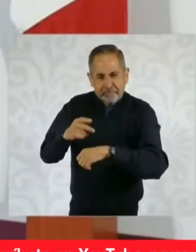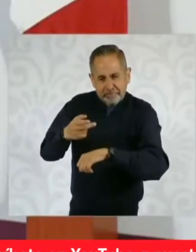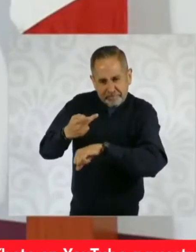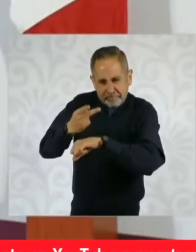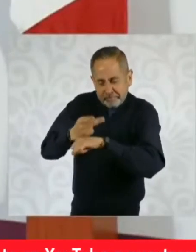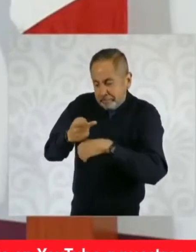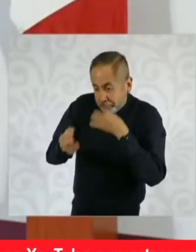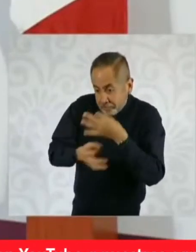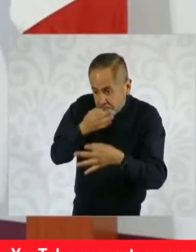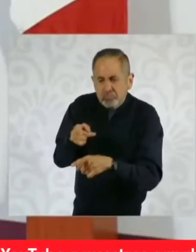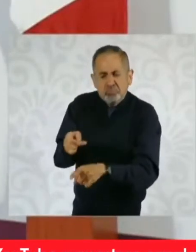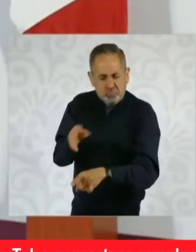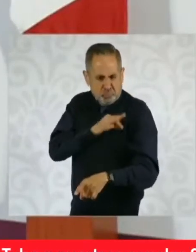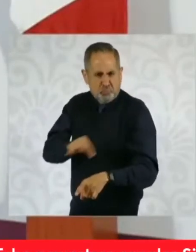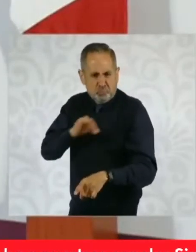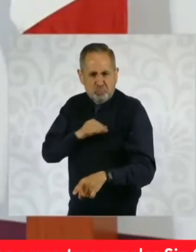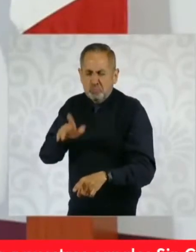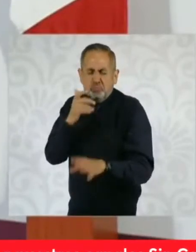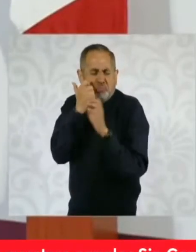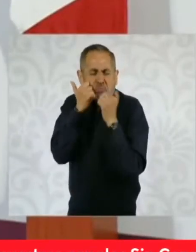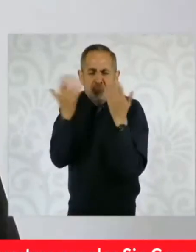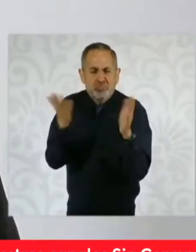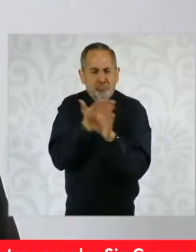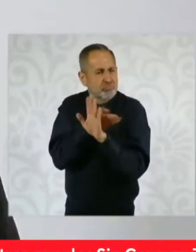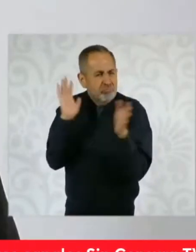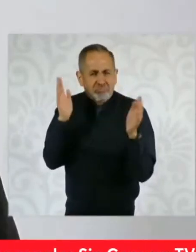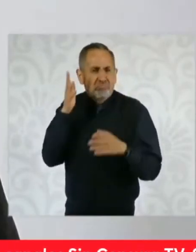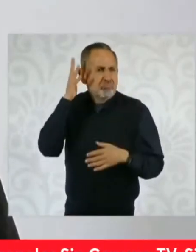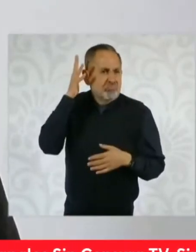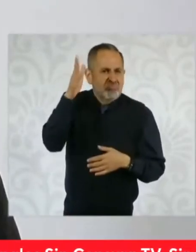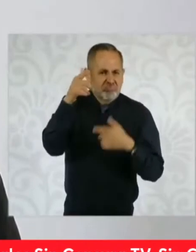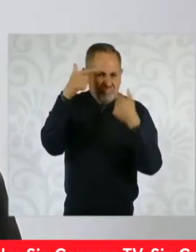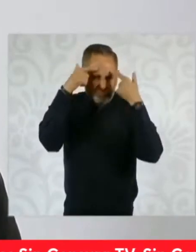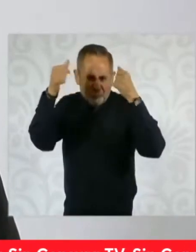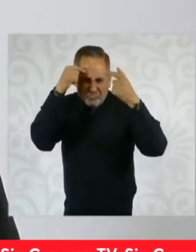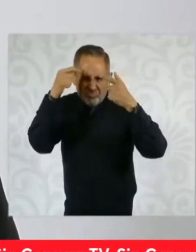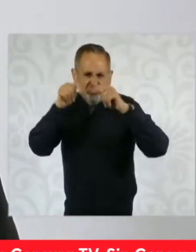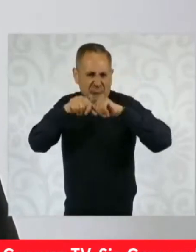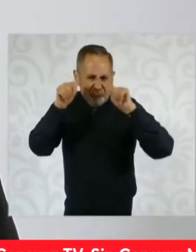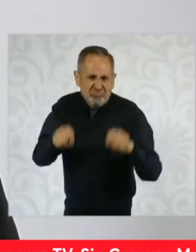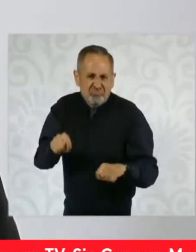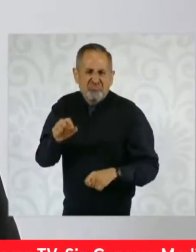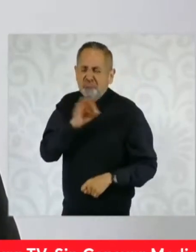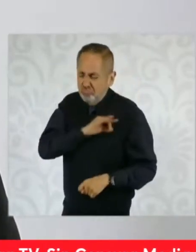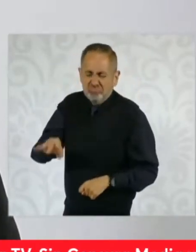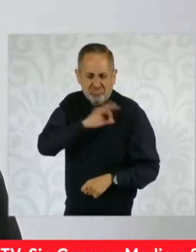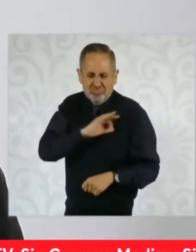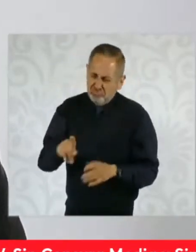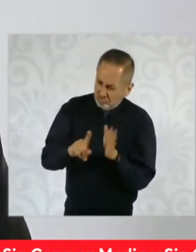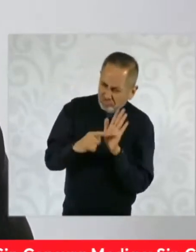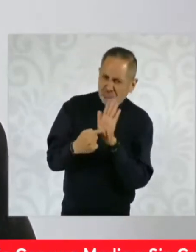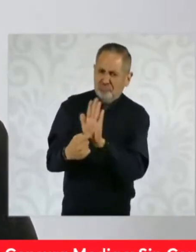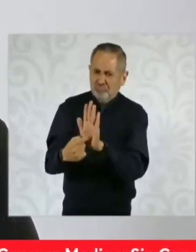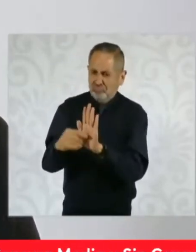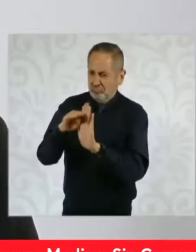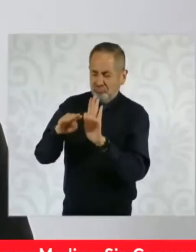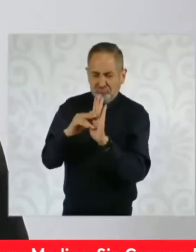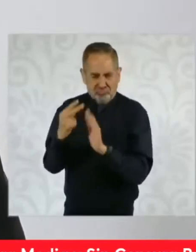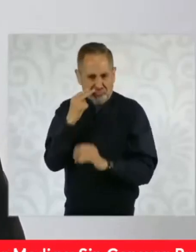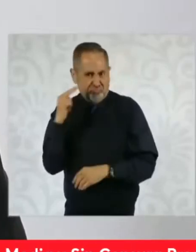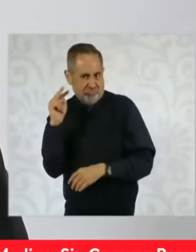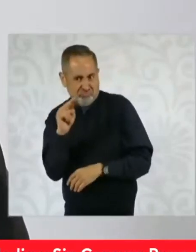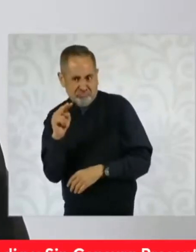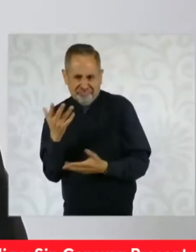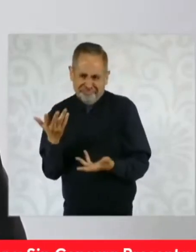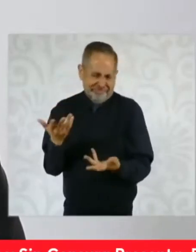medio superior, que pueden ser lo que ellas quieren ser. Que eso es lo importante de esta sección, de que veamos, ¿no?, cómo